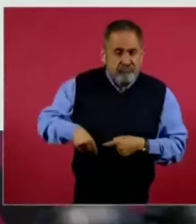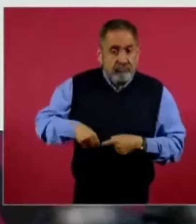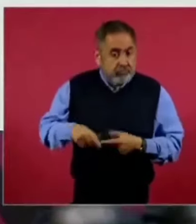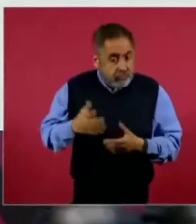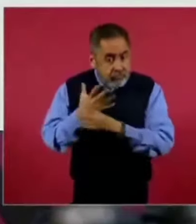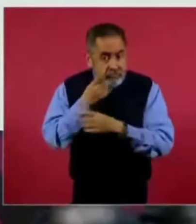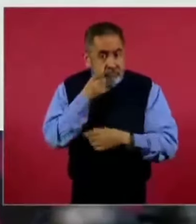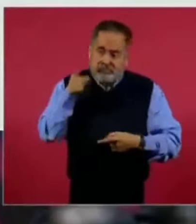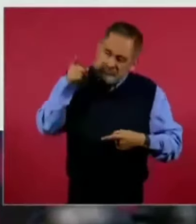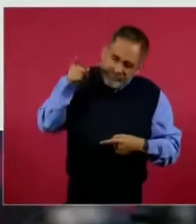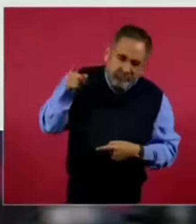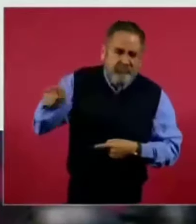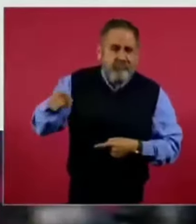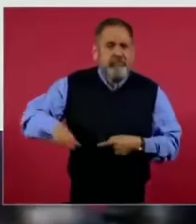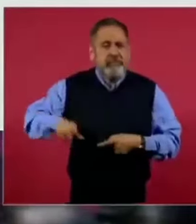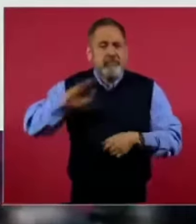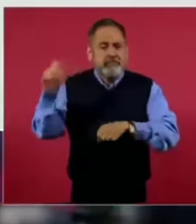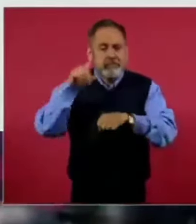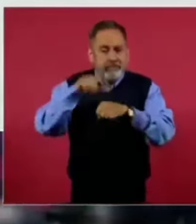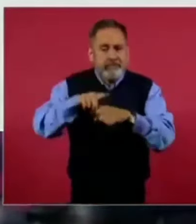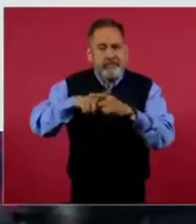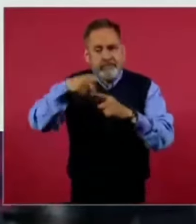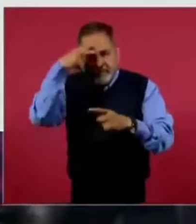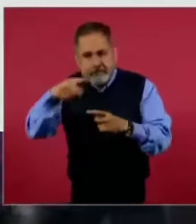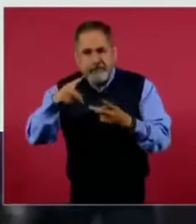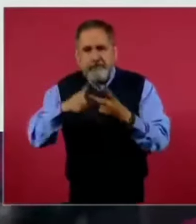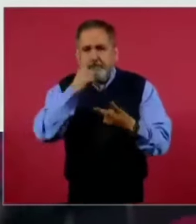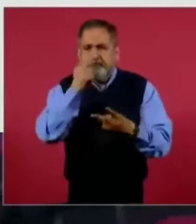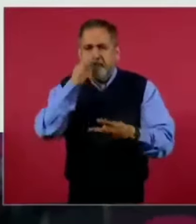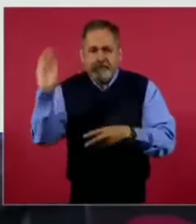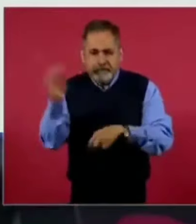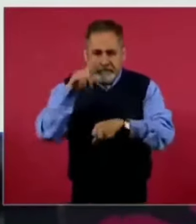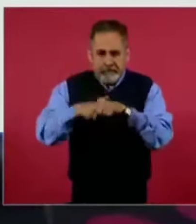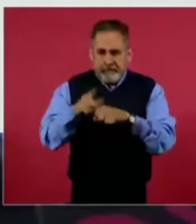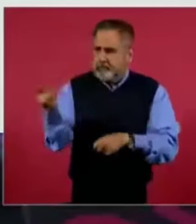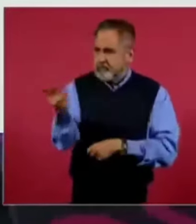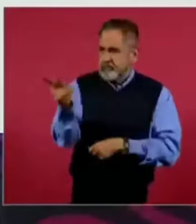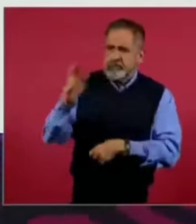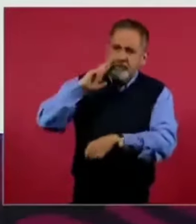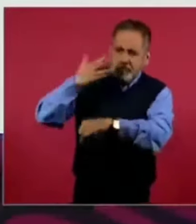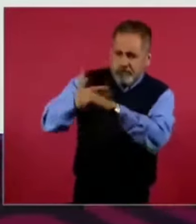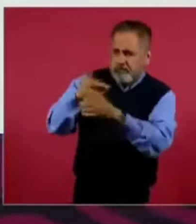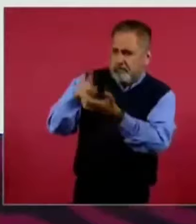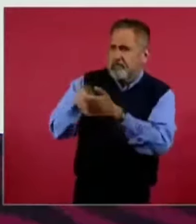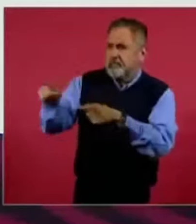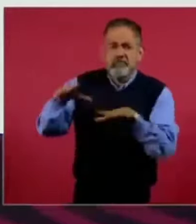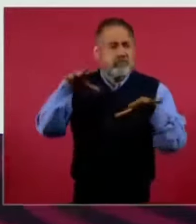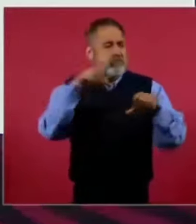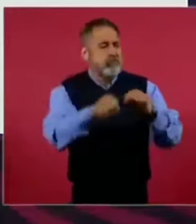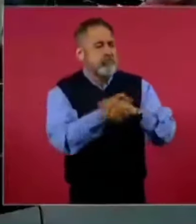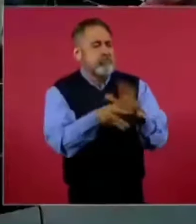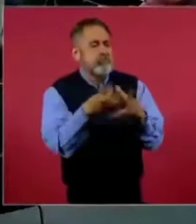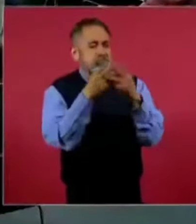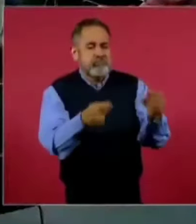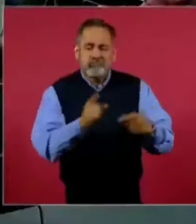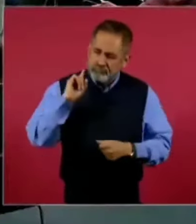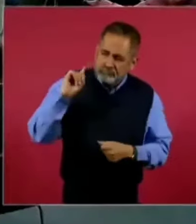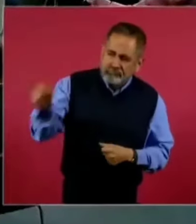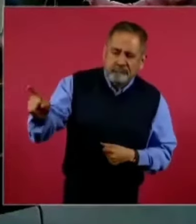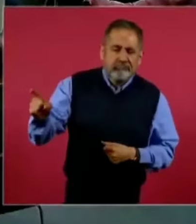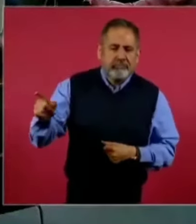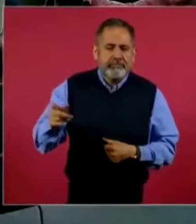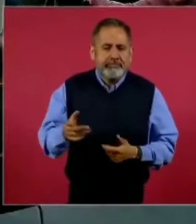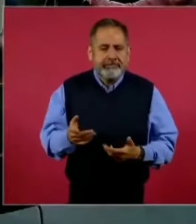que el gobierno federal mexicano y la policía federal fueran los responsables de este horrible incidente.